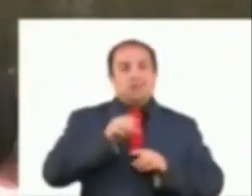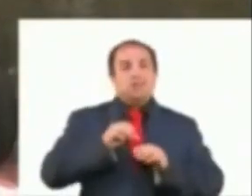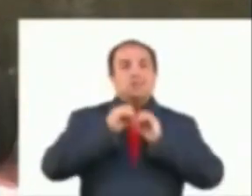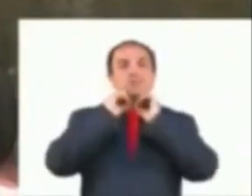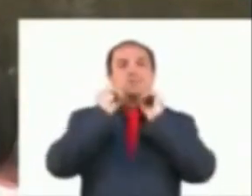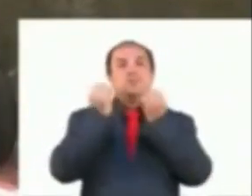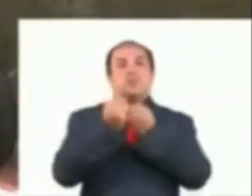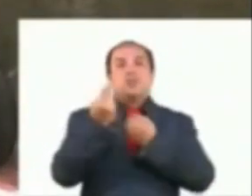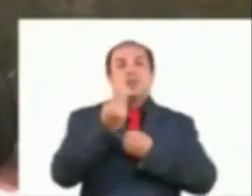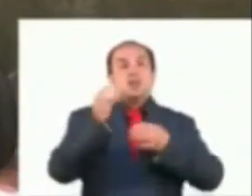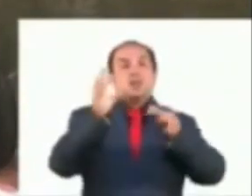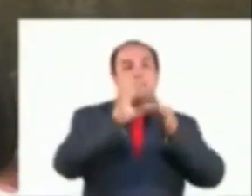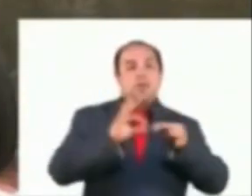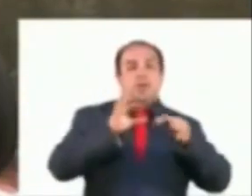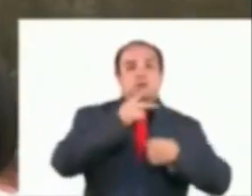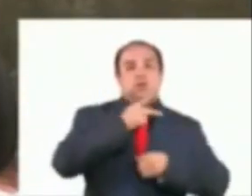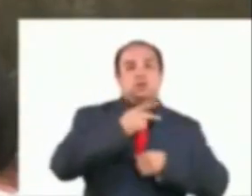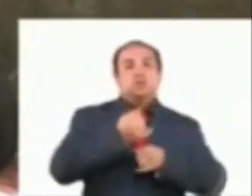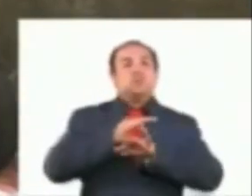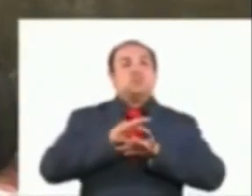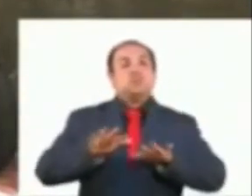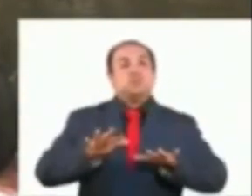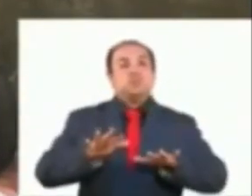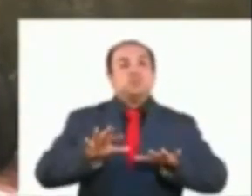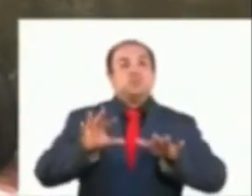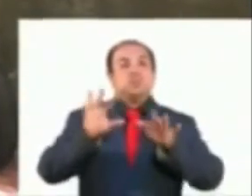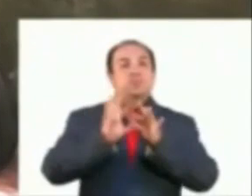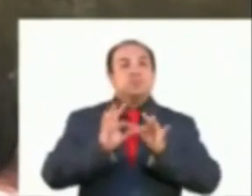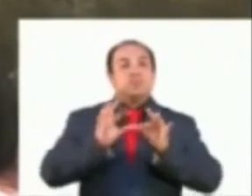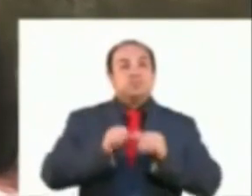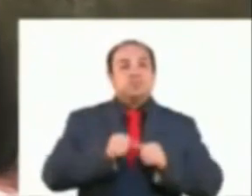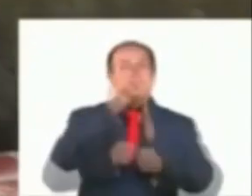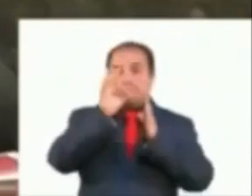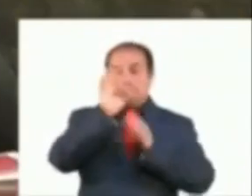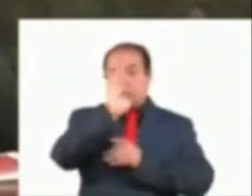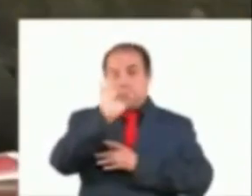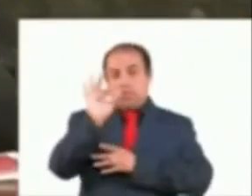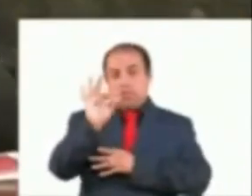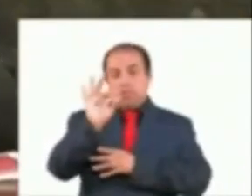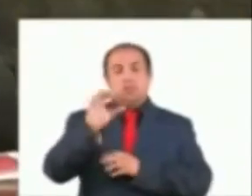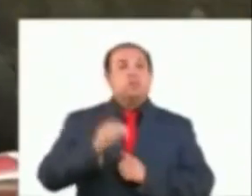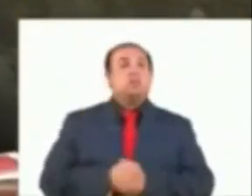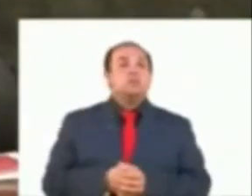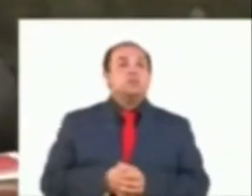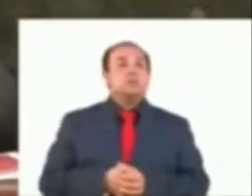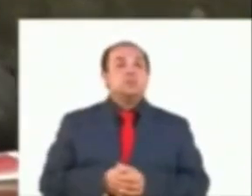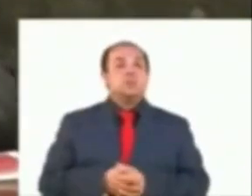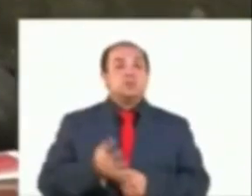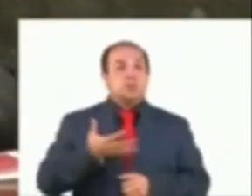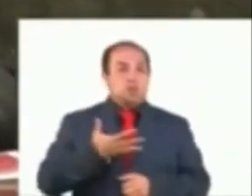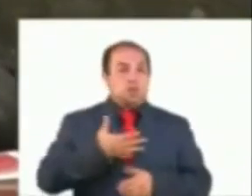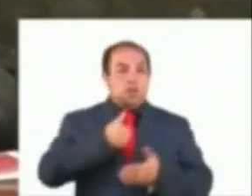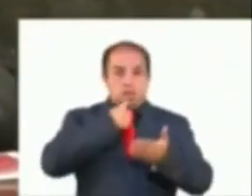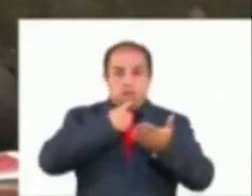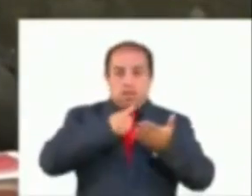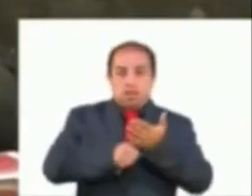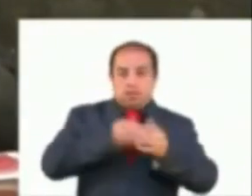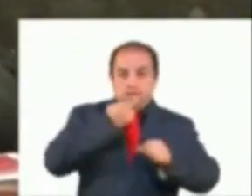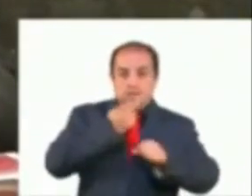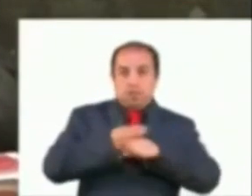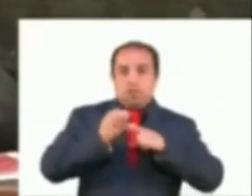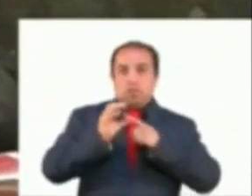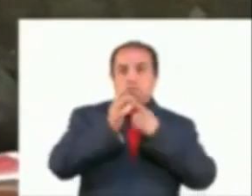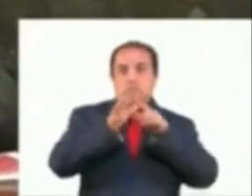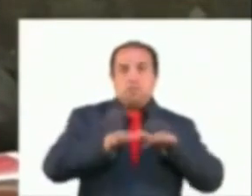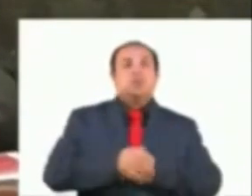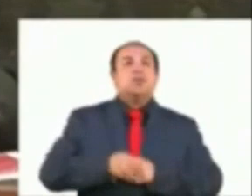que rendir cuentas un funcionario, en este caso, el secretario de la Defensa. Hay una carta del secretario de la comisión, que